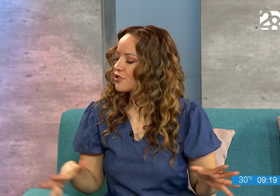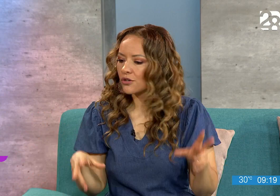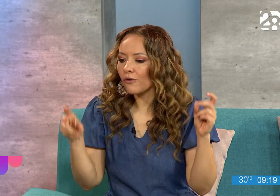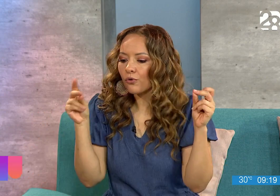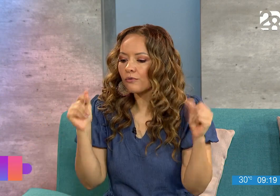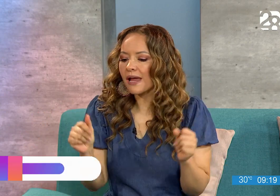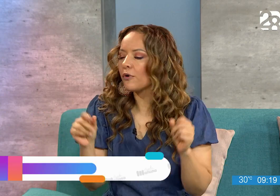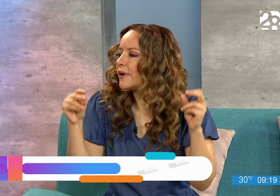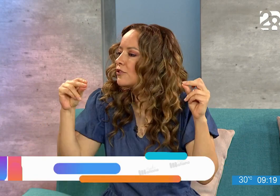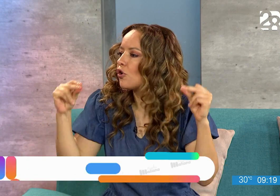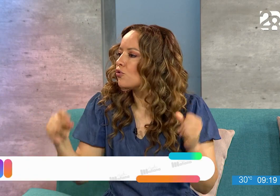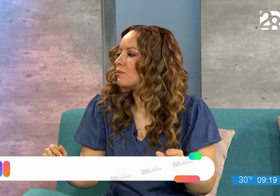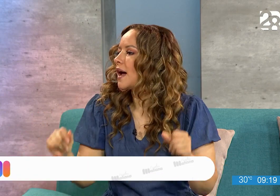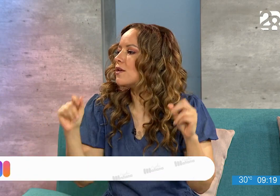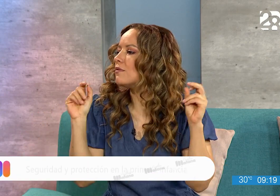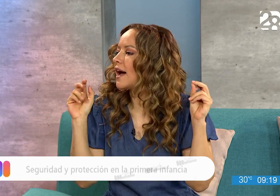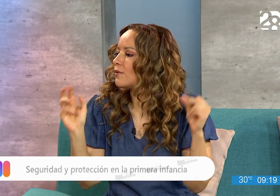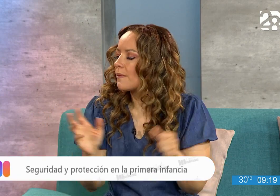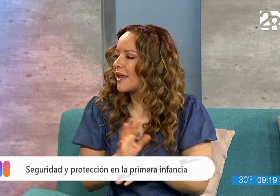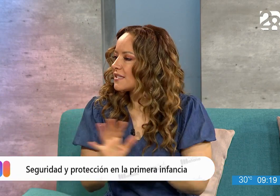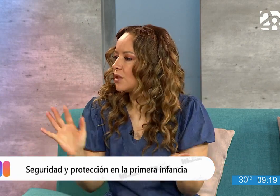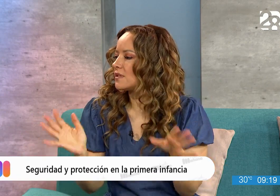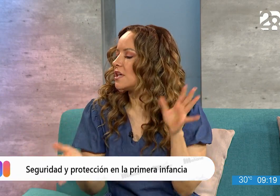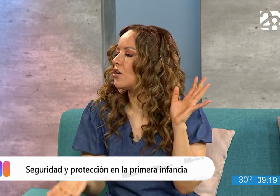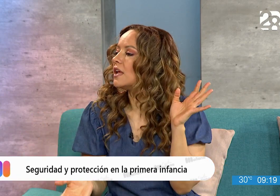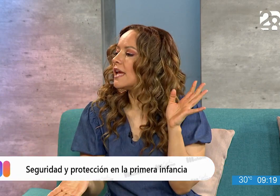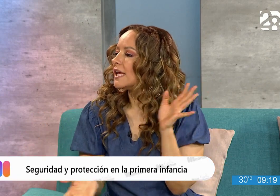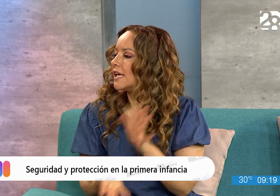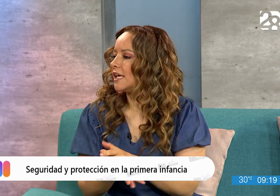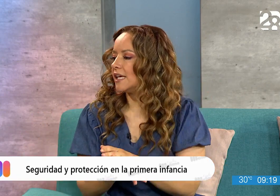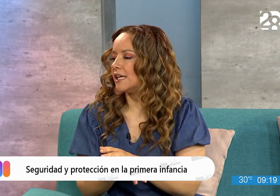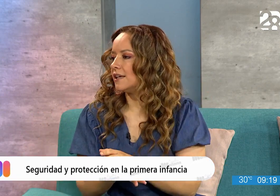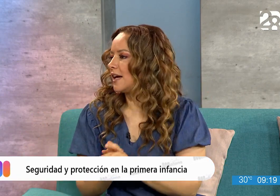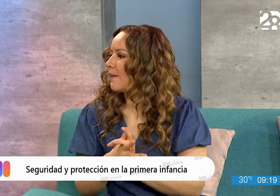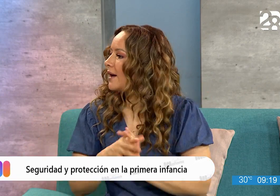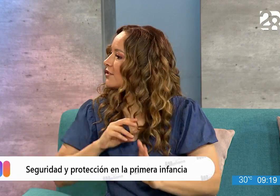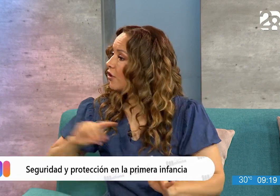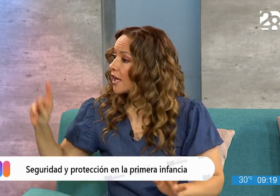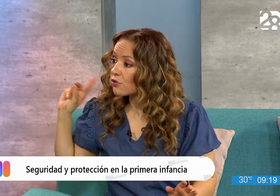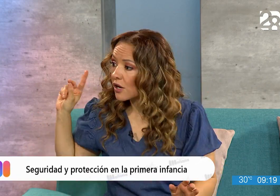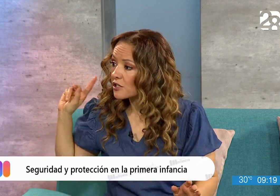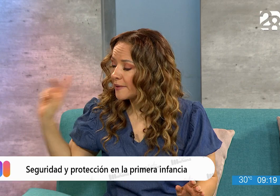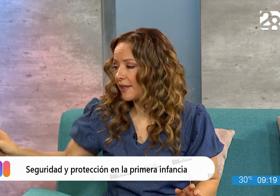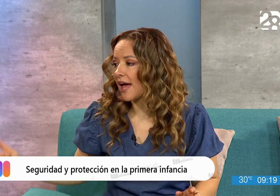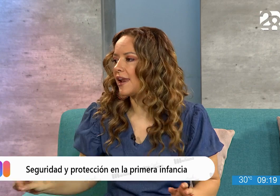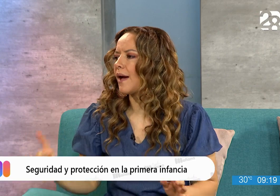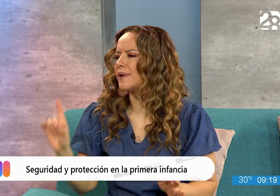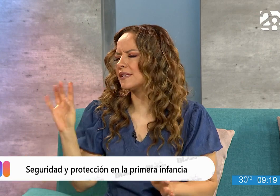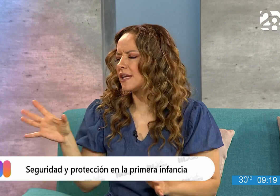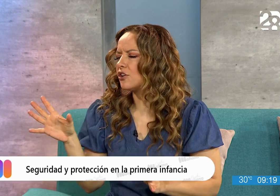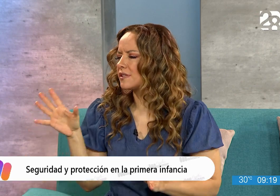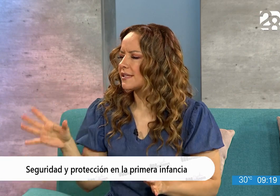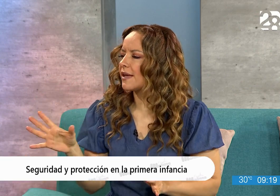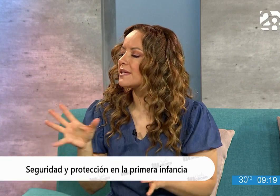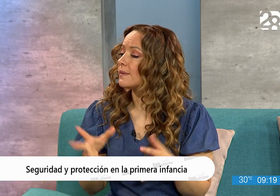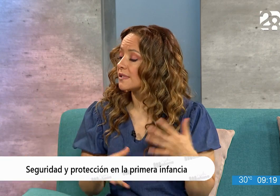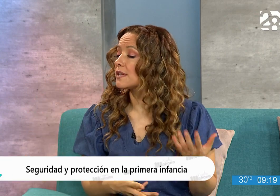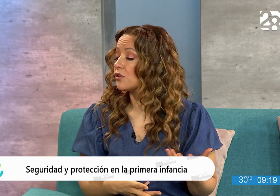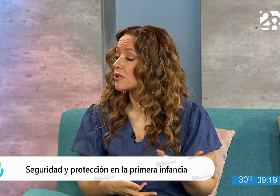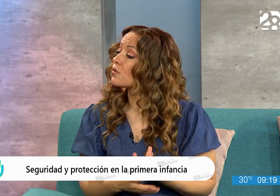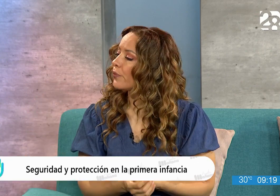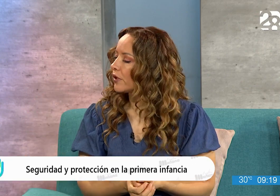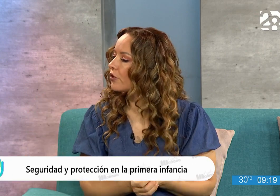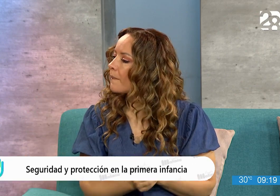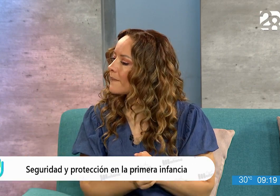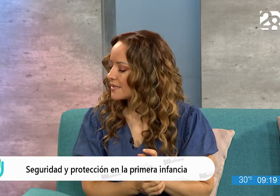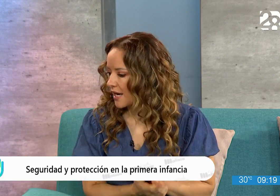de eso, sino un mal momento, un mal lugar, una mala situación y ya vas corriendo al hospital, a veces en cosas leves, a veces en